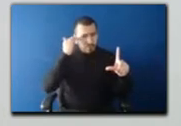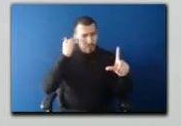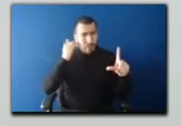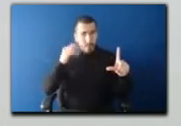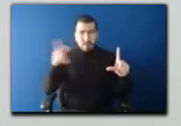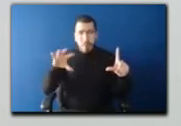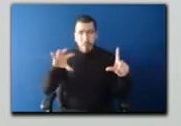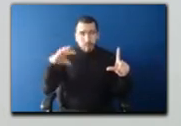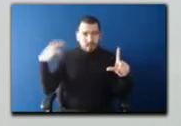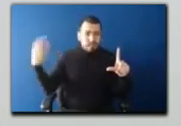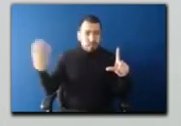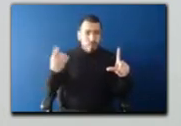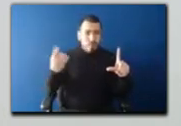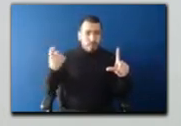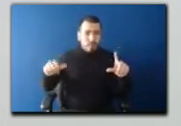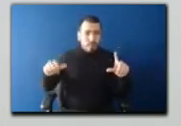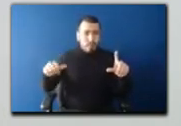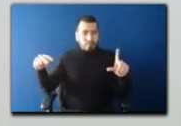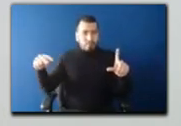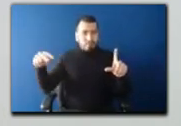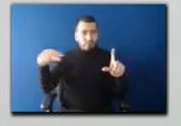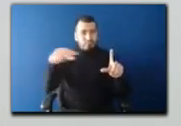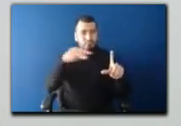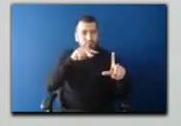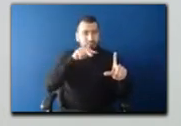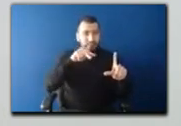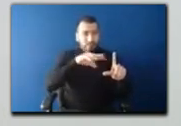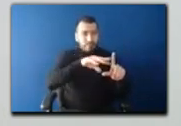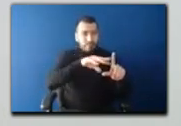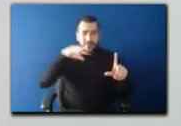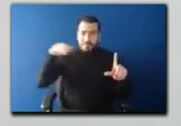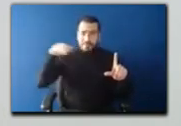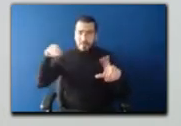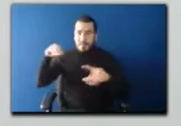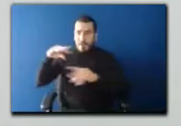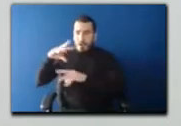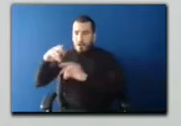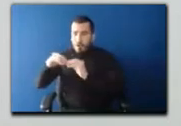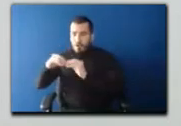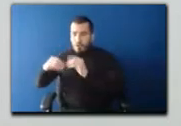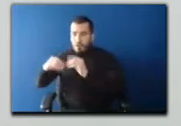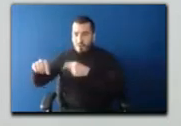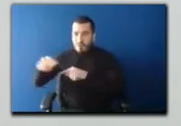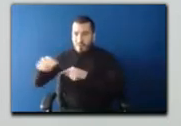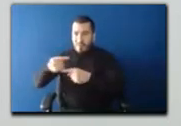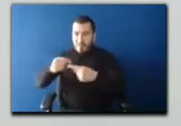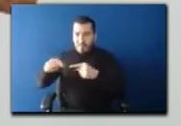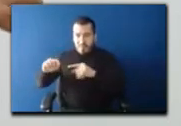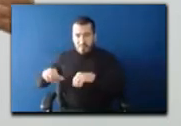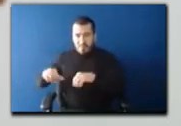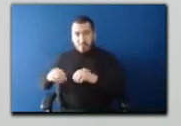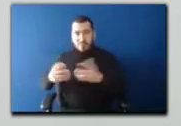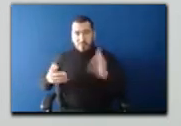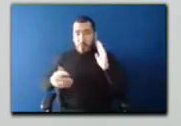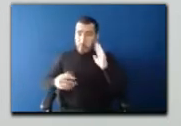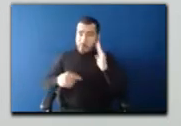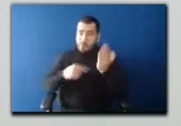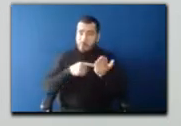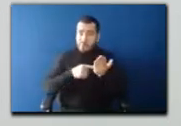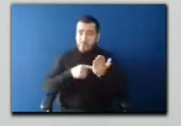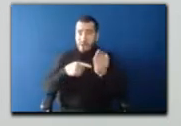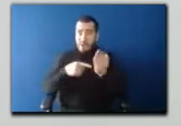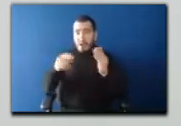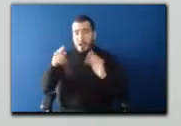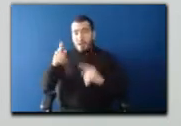desarrollar aplicaciones para que interactúen con esos códigos. Eso lo vimos en los dispositivos móviles. Los de Apple, los